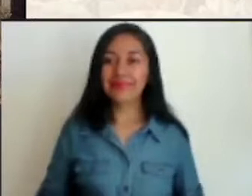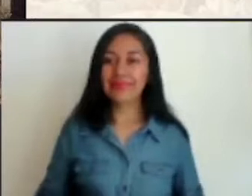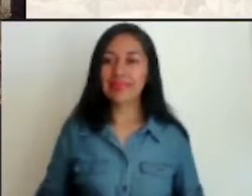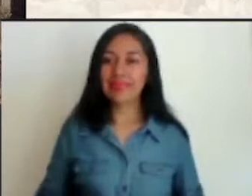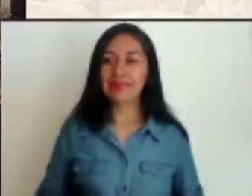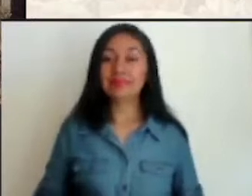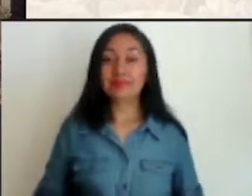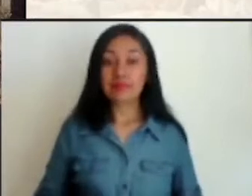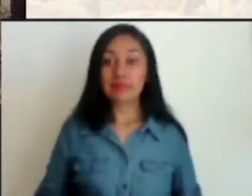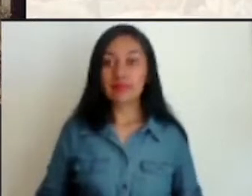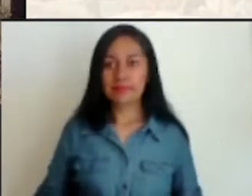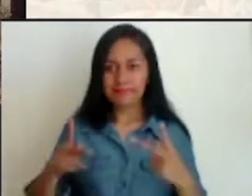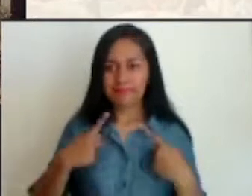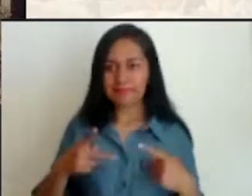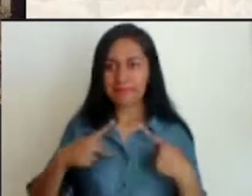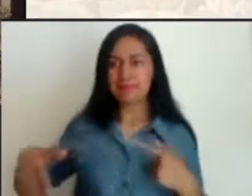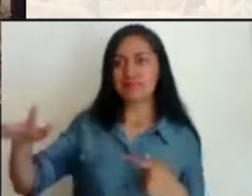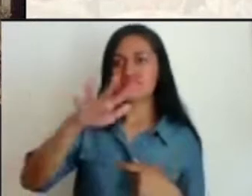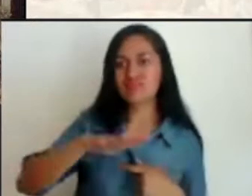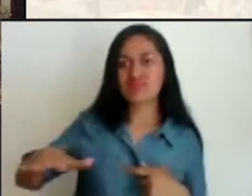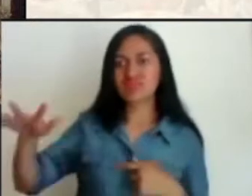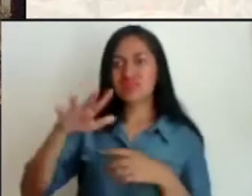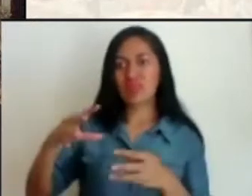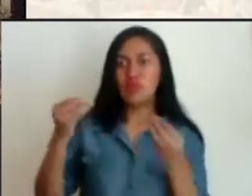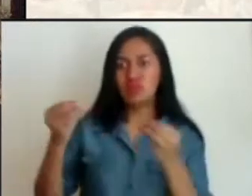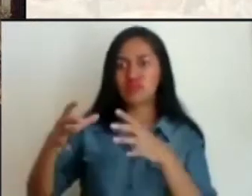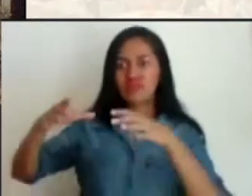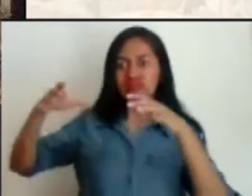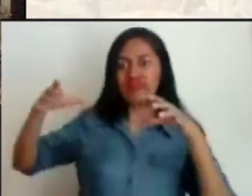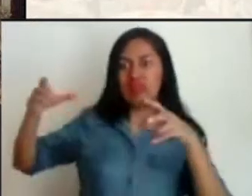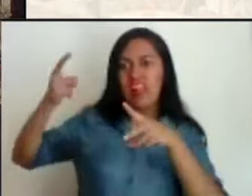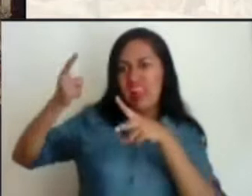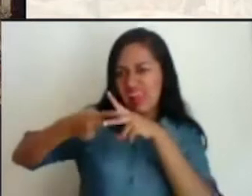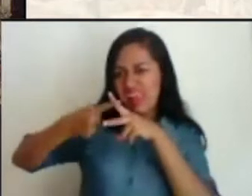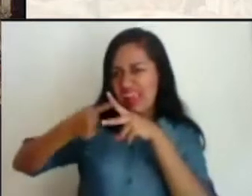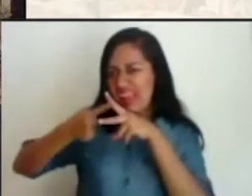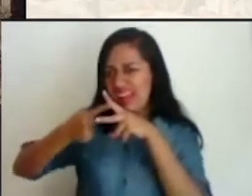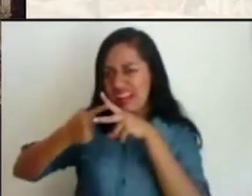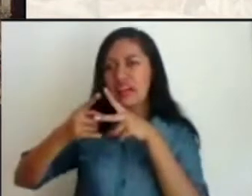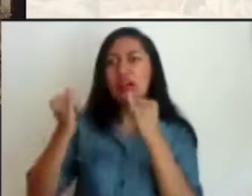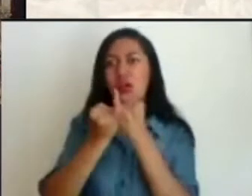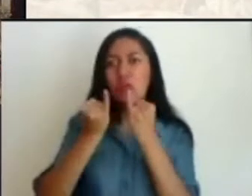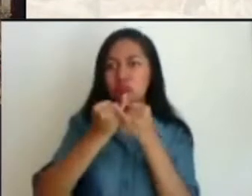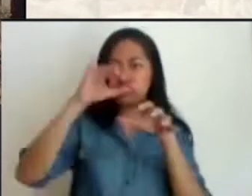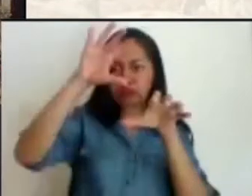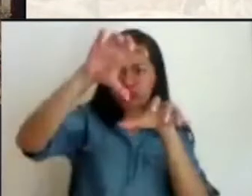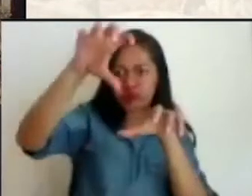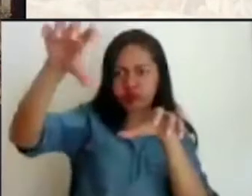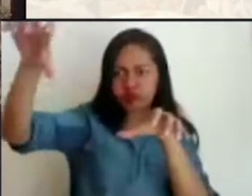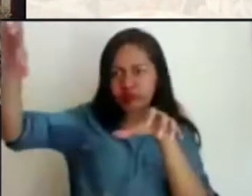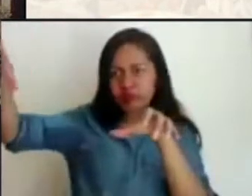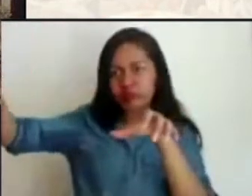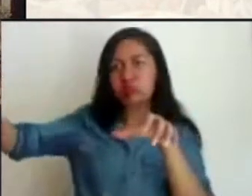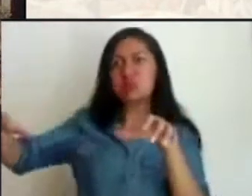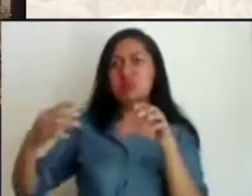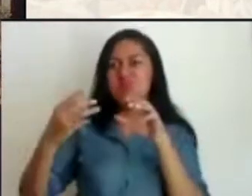Calculando la población de Venecia, de la ciudad propiamente dicha, y los sitios inmediatos en la costa, es decir, la